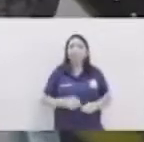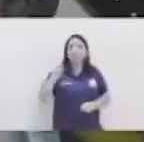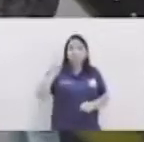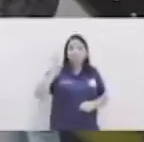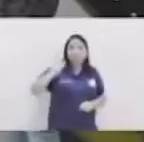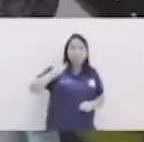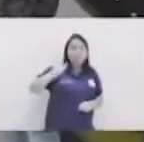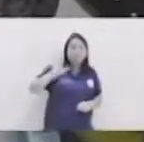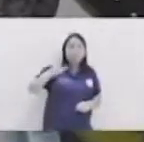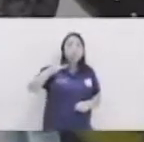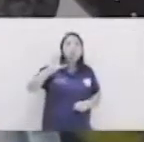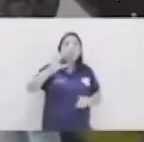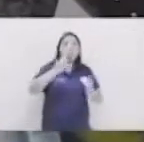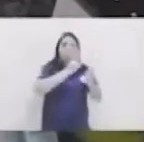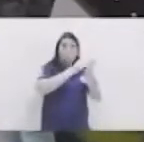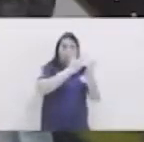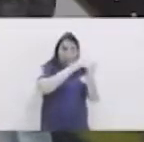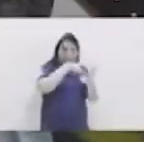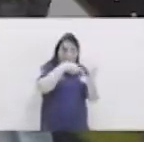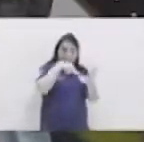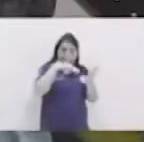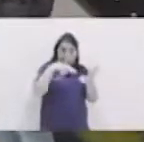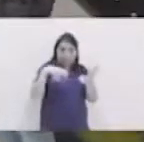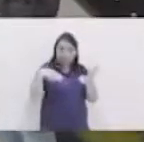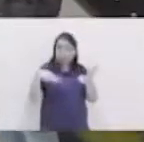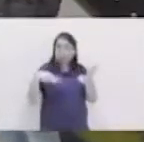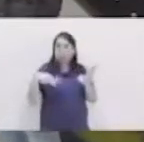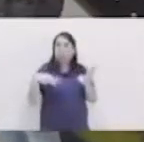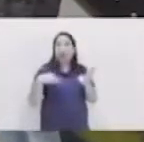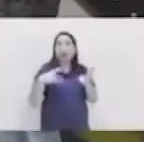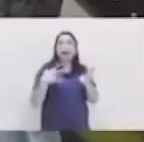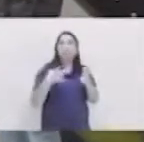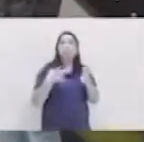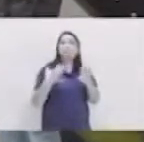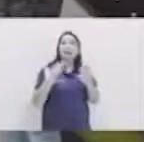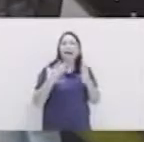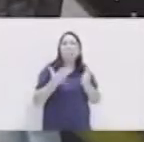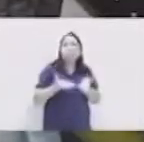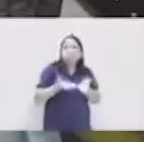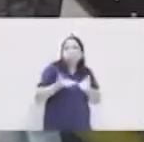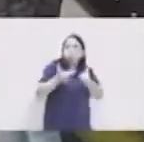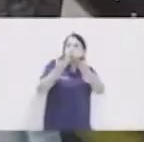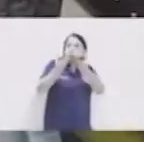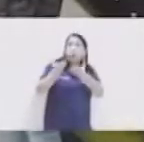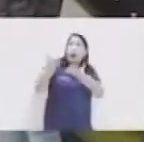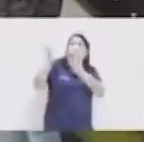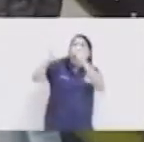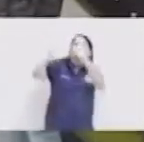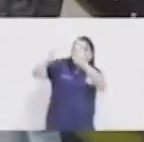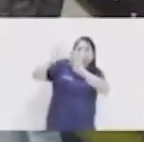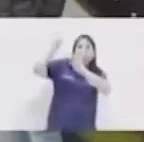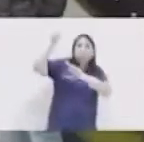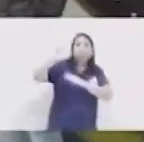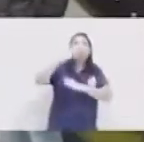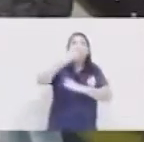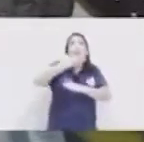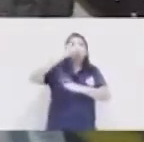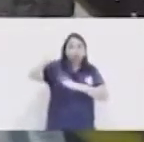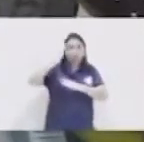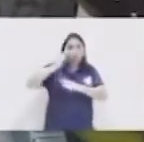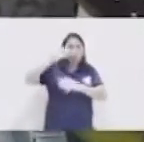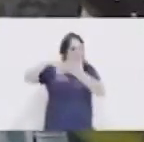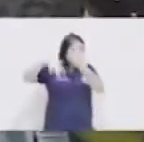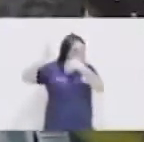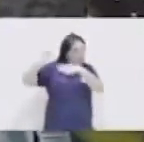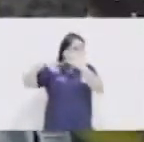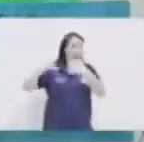cierta forma es ritual. Tratan de exaltar a sus dioses, a sus héroes. En ese sentido lo quieren compartir también con el pueblo. Por eso es que en